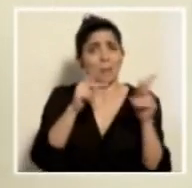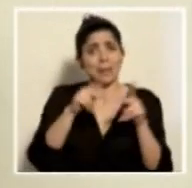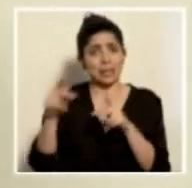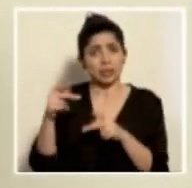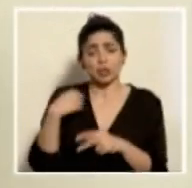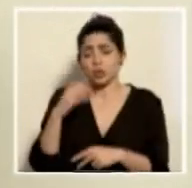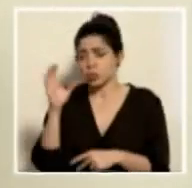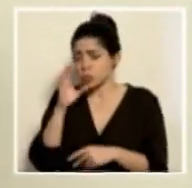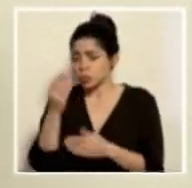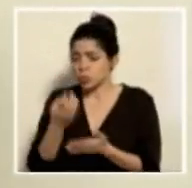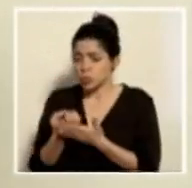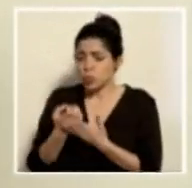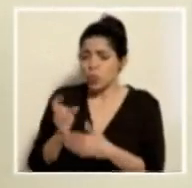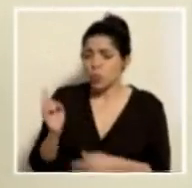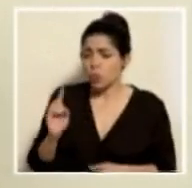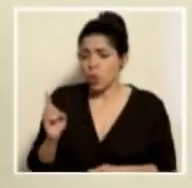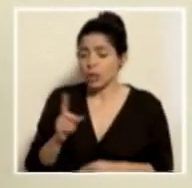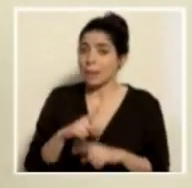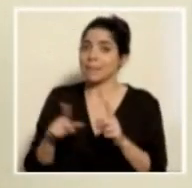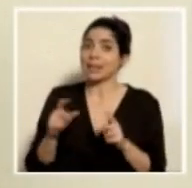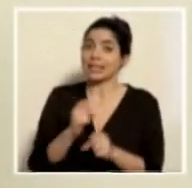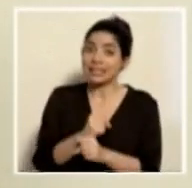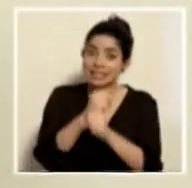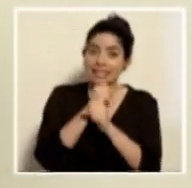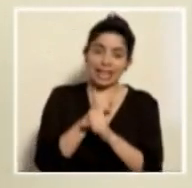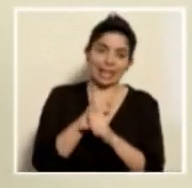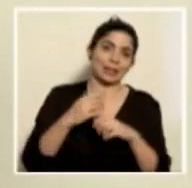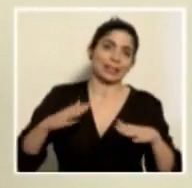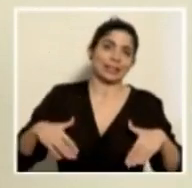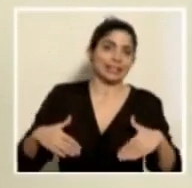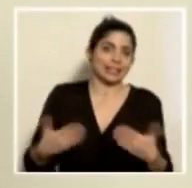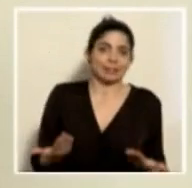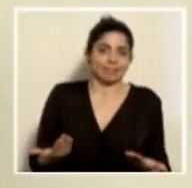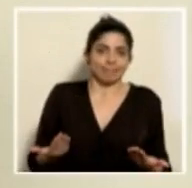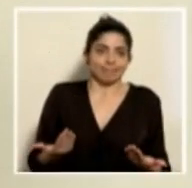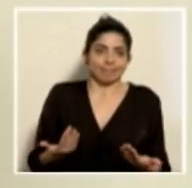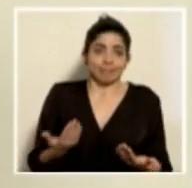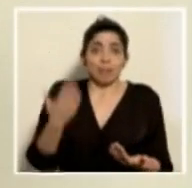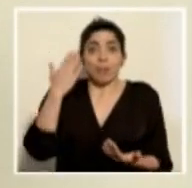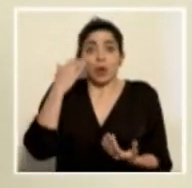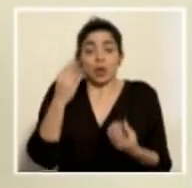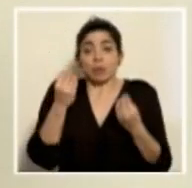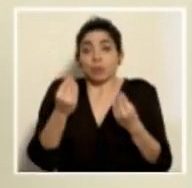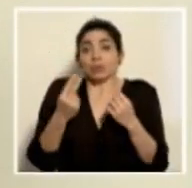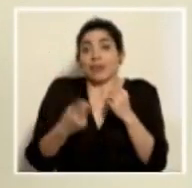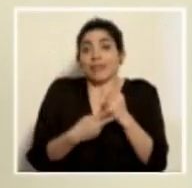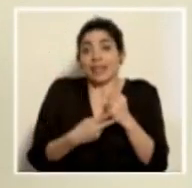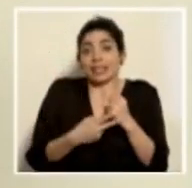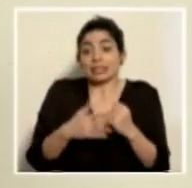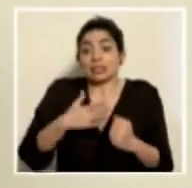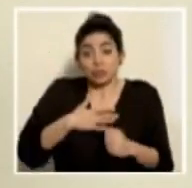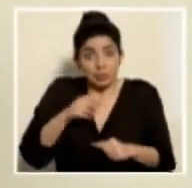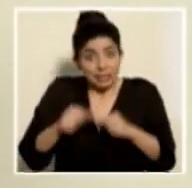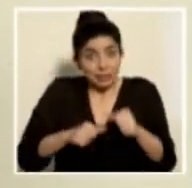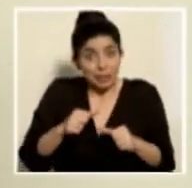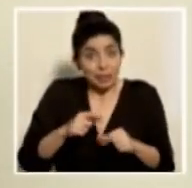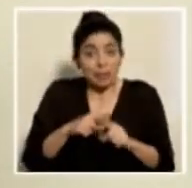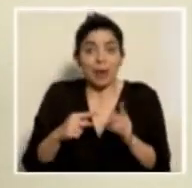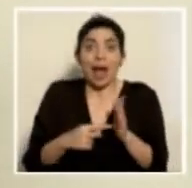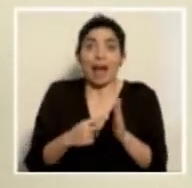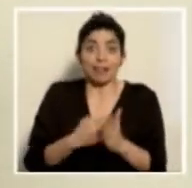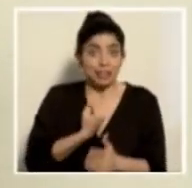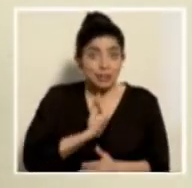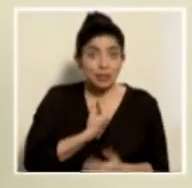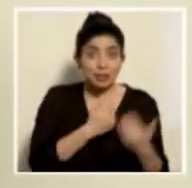buscar de dónde, pero no la certeza, porque en muchos casos depende de nuestro esfuerzo, en otros no solo de